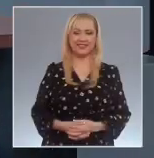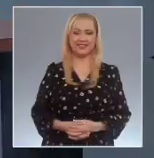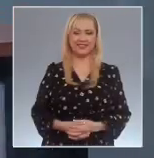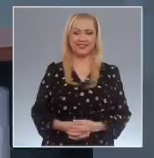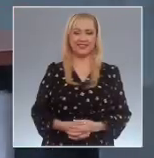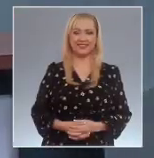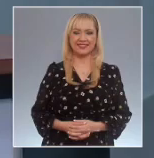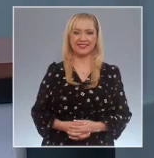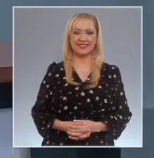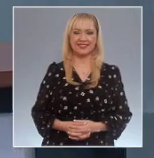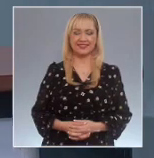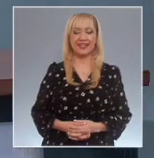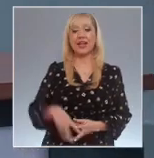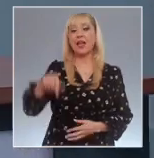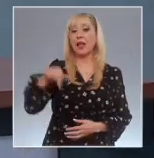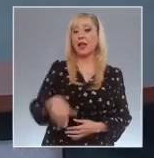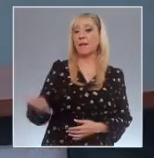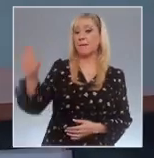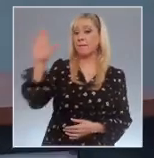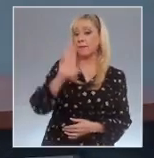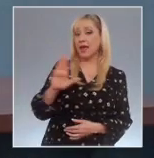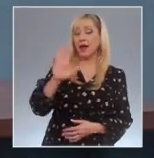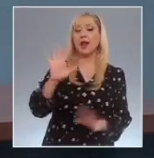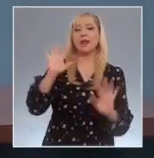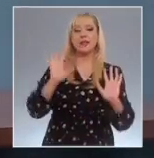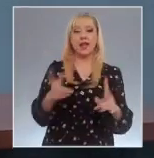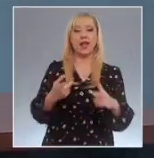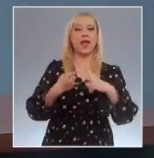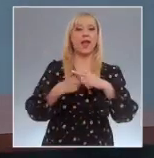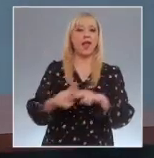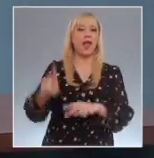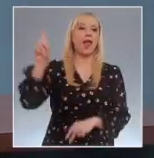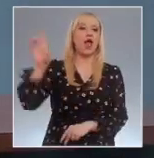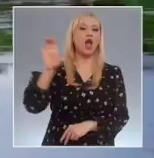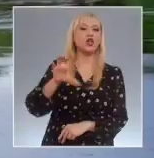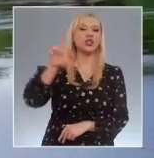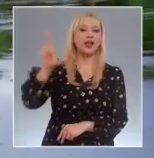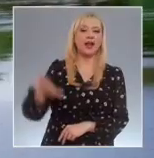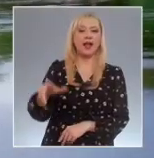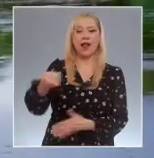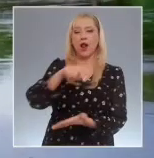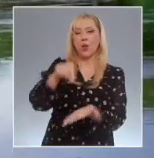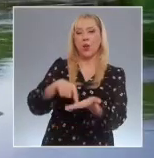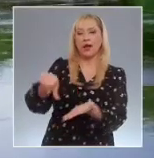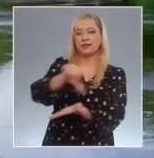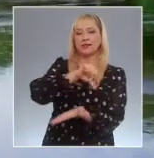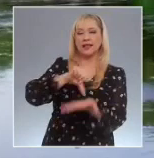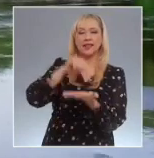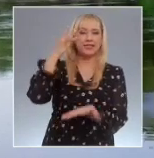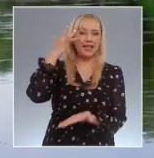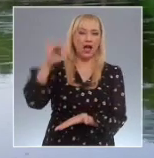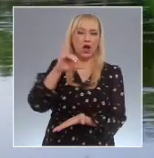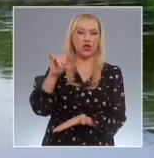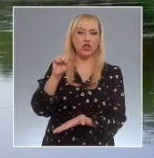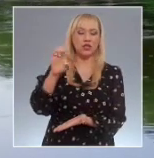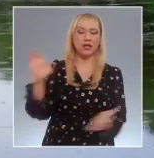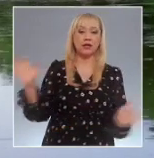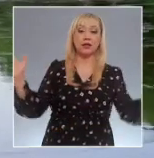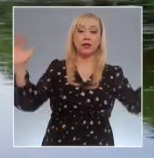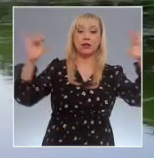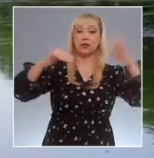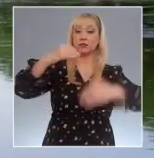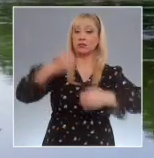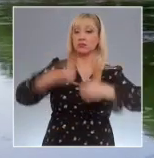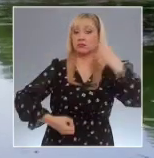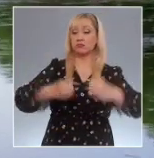Este miércoles se puso en marcha en San José de Costa Rica el 28º encuentro de tribunales, cortes y salas constitucionales de América